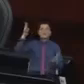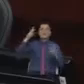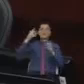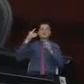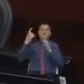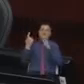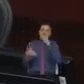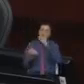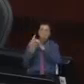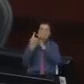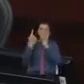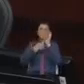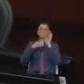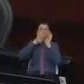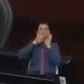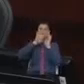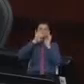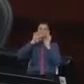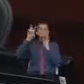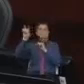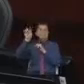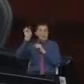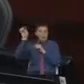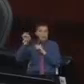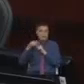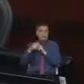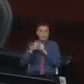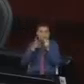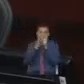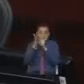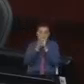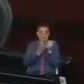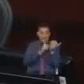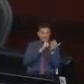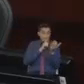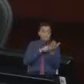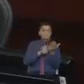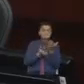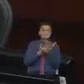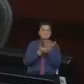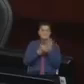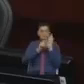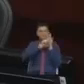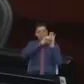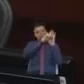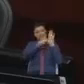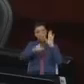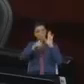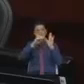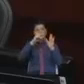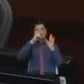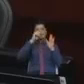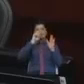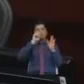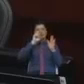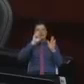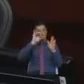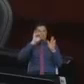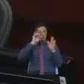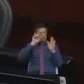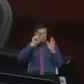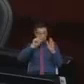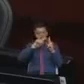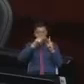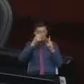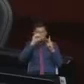1997. El informe desconoce lo que dice la sentencia de alias Karina y otros desmovilizados